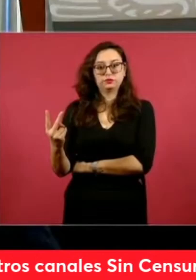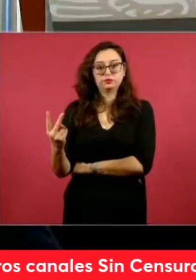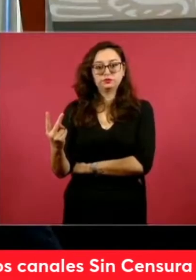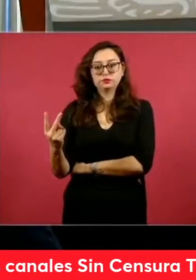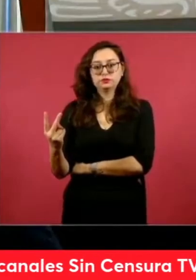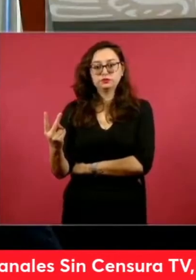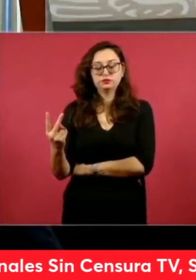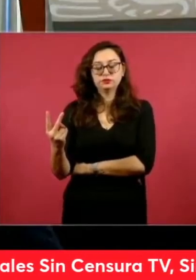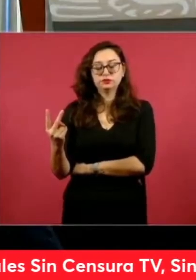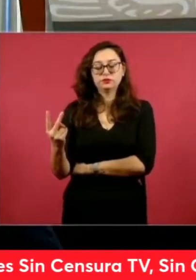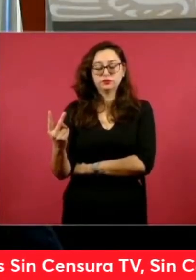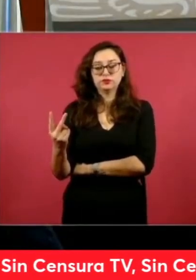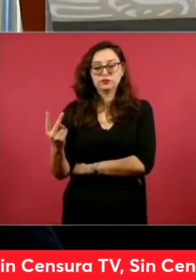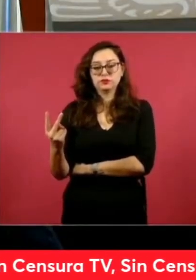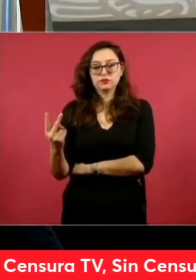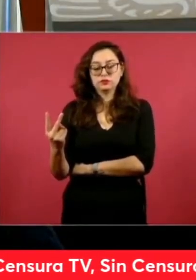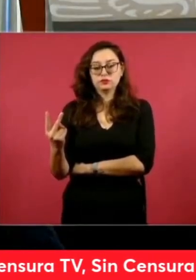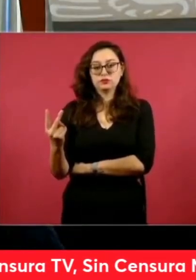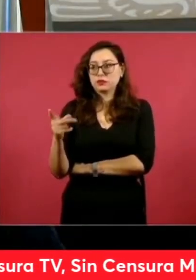las